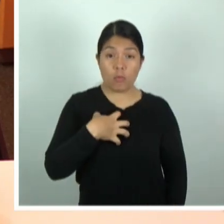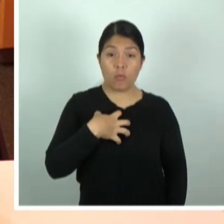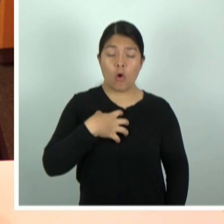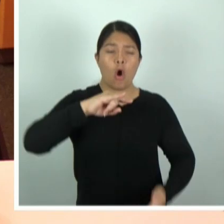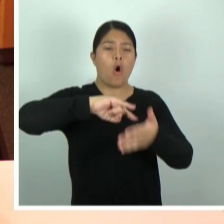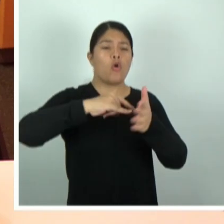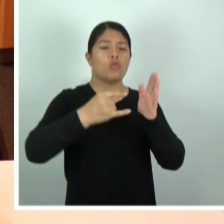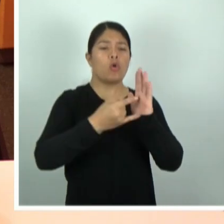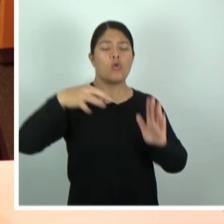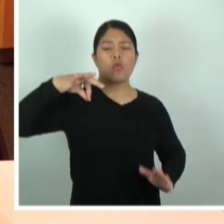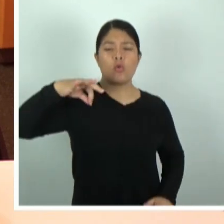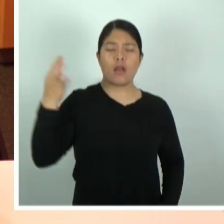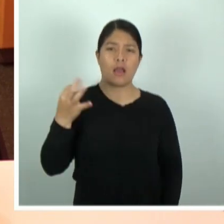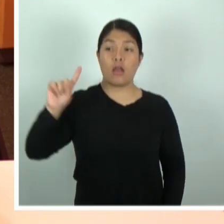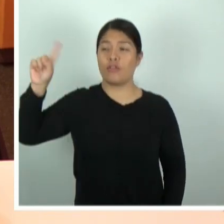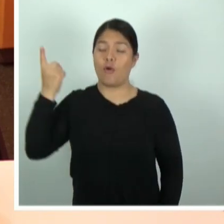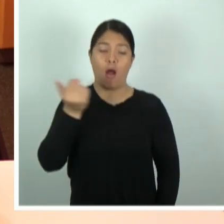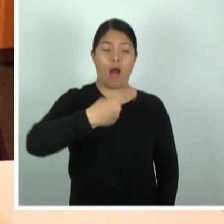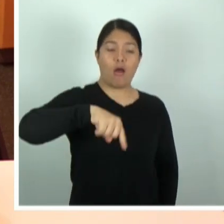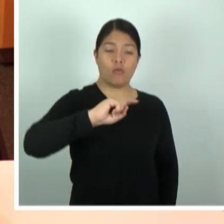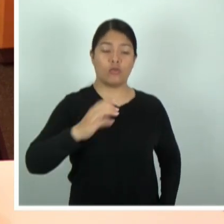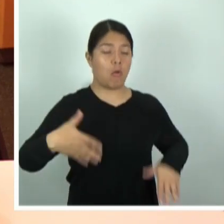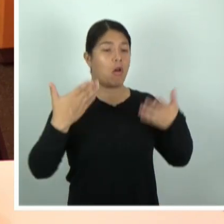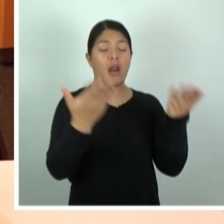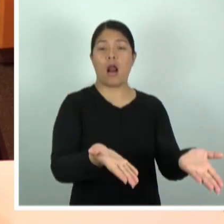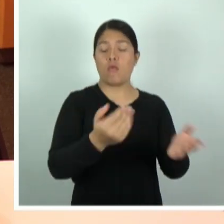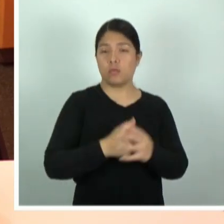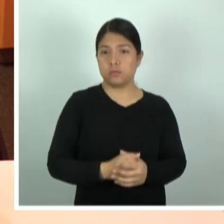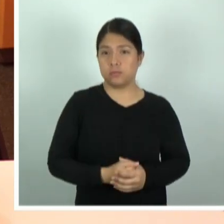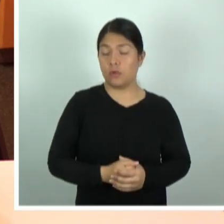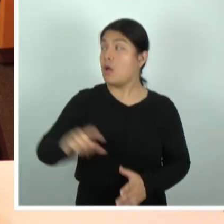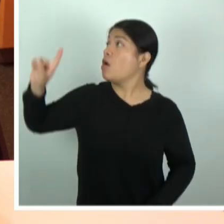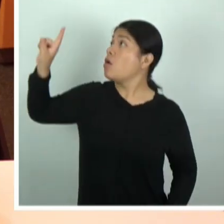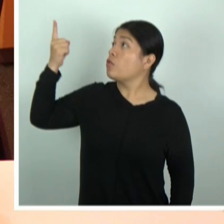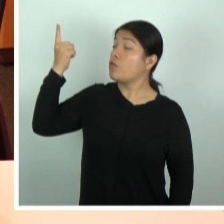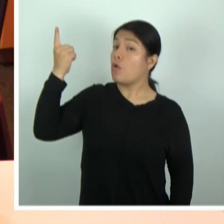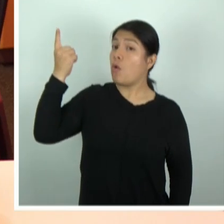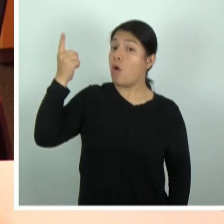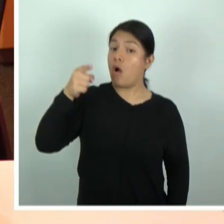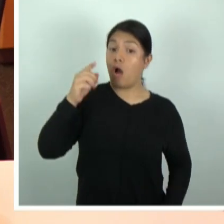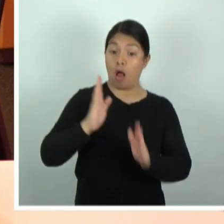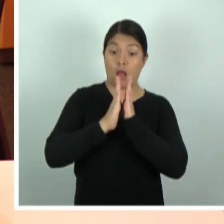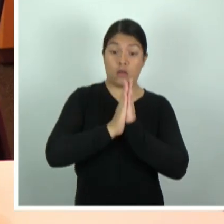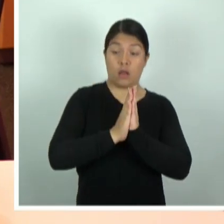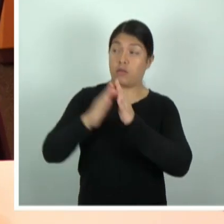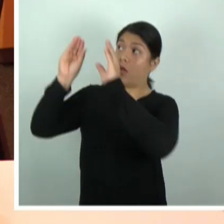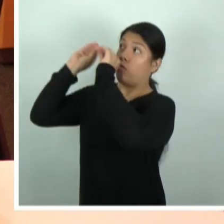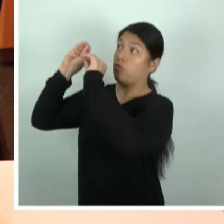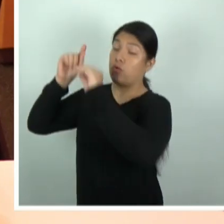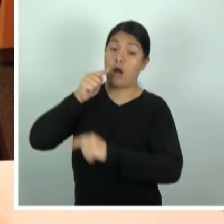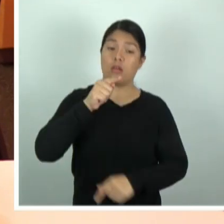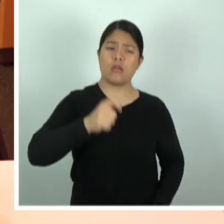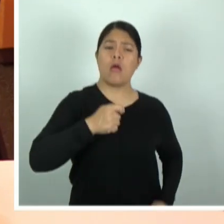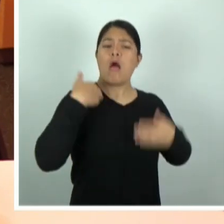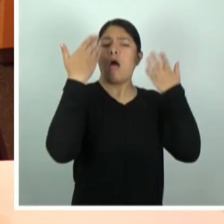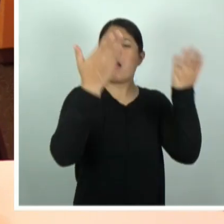Dios nos lo regale. Pero antes que Él te regale su santidad, el